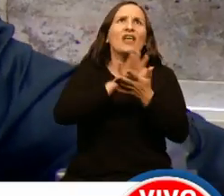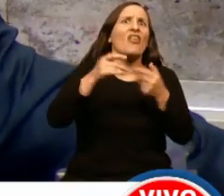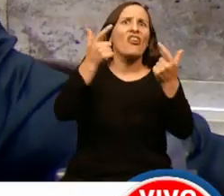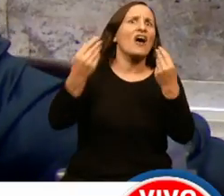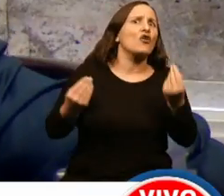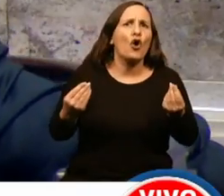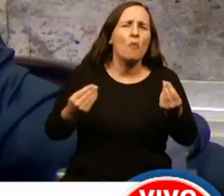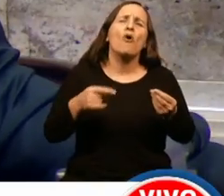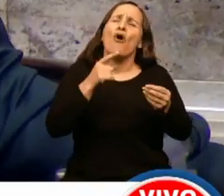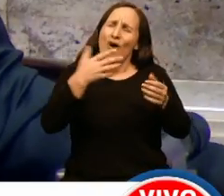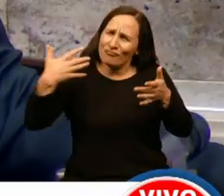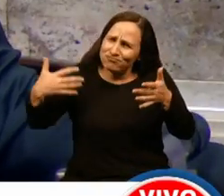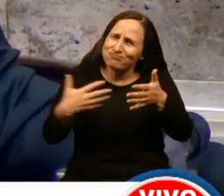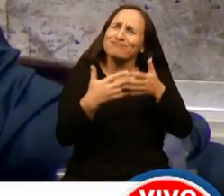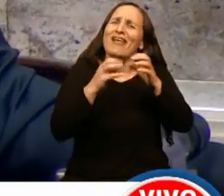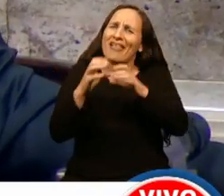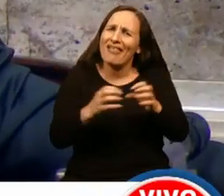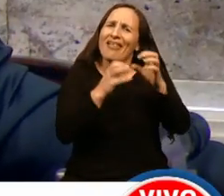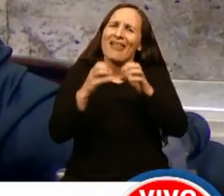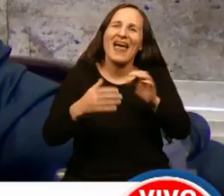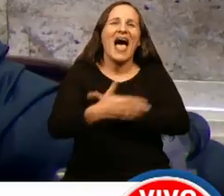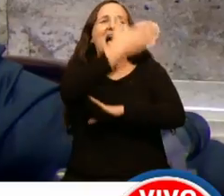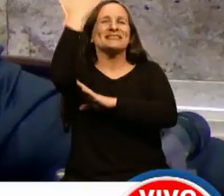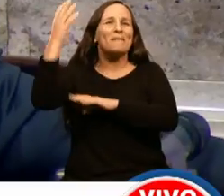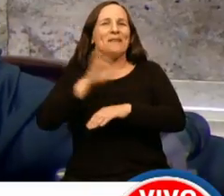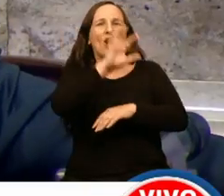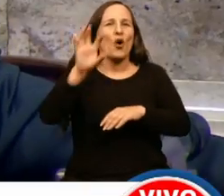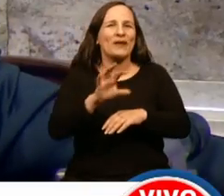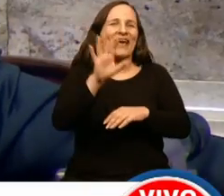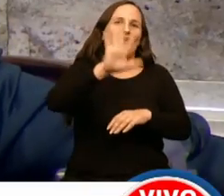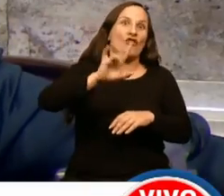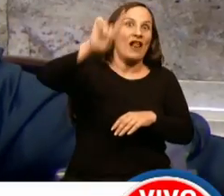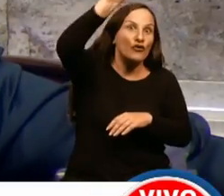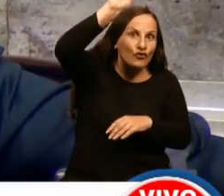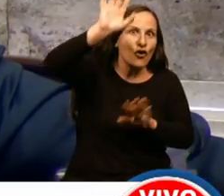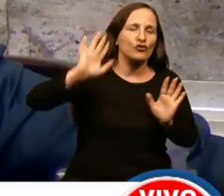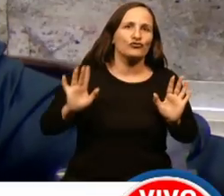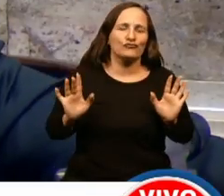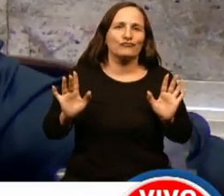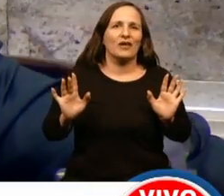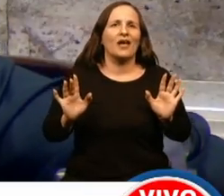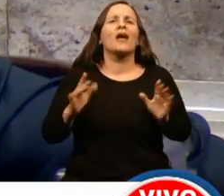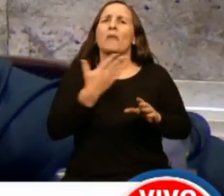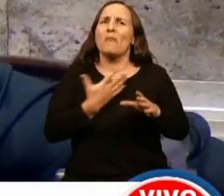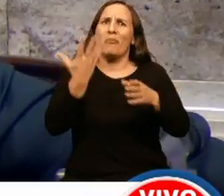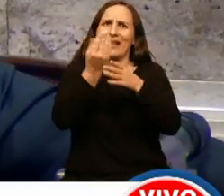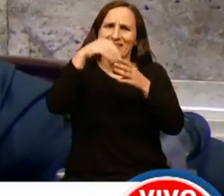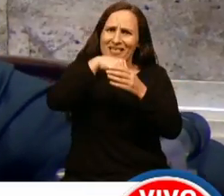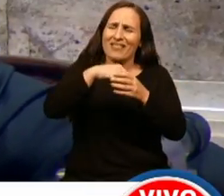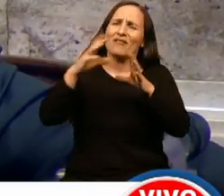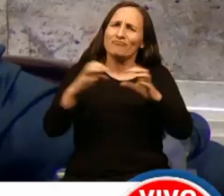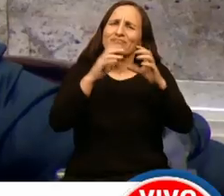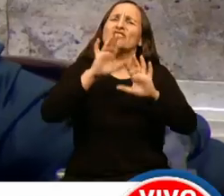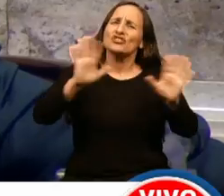que además la vienen discutiendo en la asamblea de gobernadores del norte grande con el presidente y ya fue planteado por